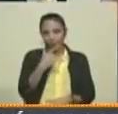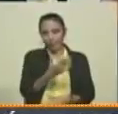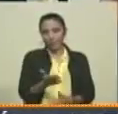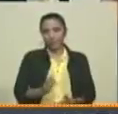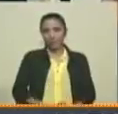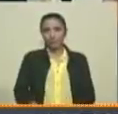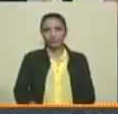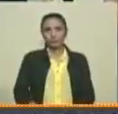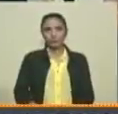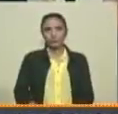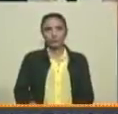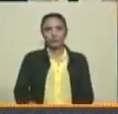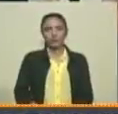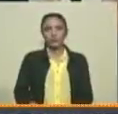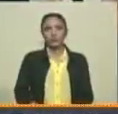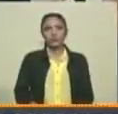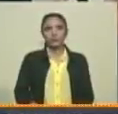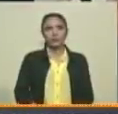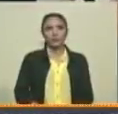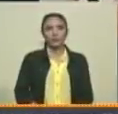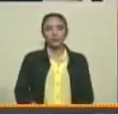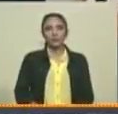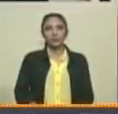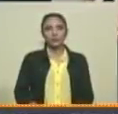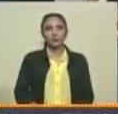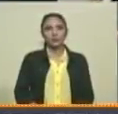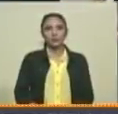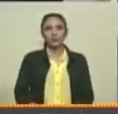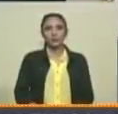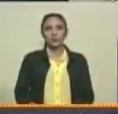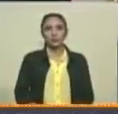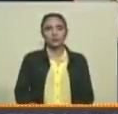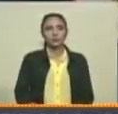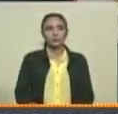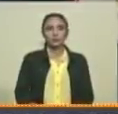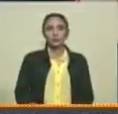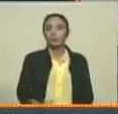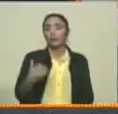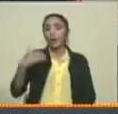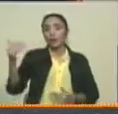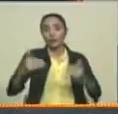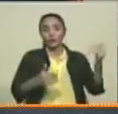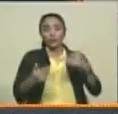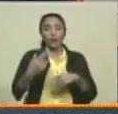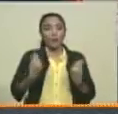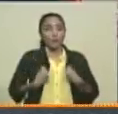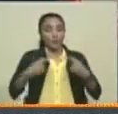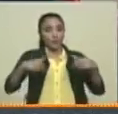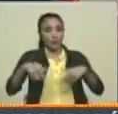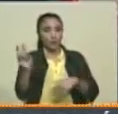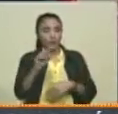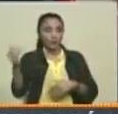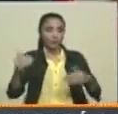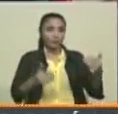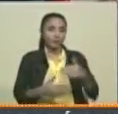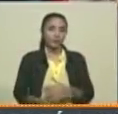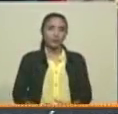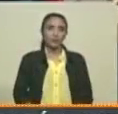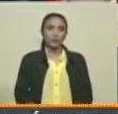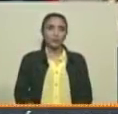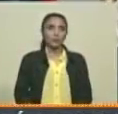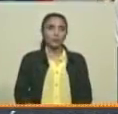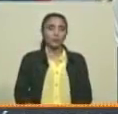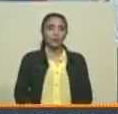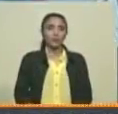sabe que digo la verdad. Por eso se vienen por miles a Venezuela a vivir. En Venezuela tenemos un